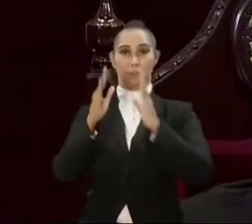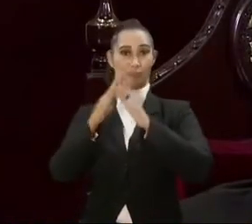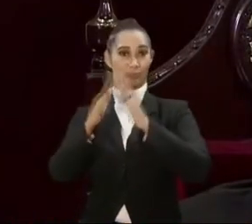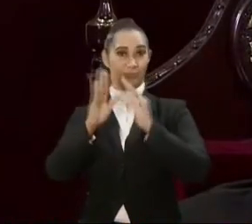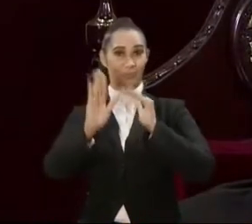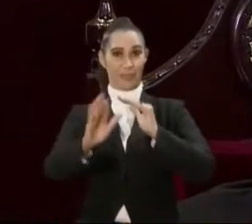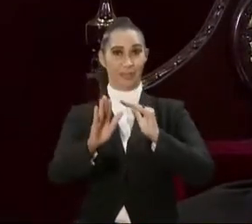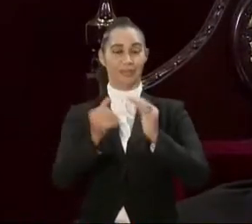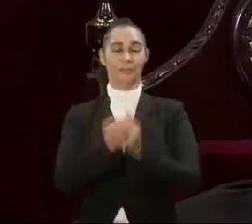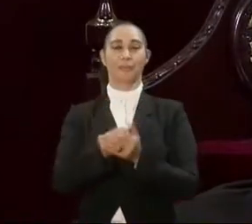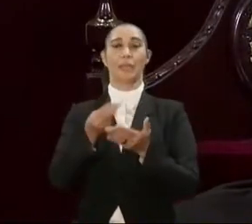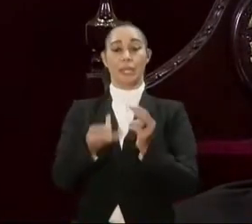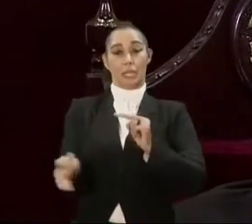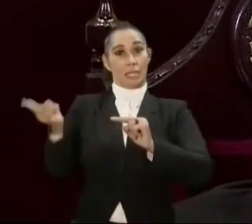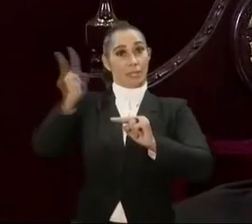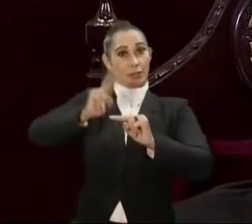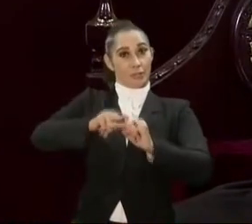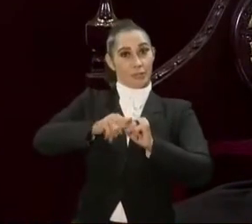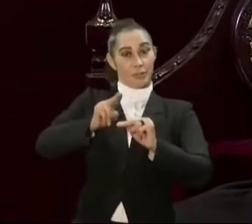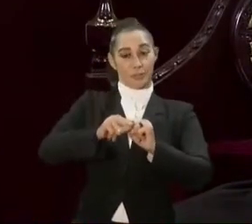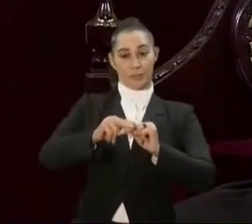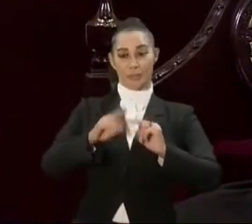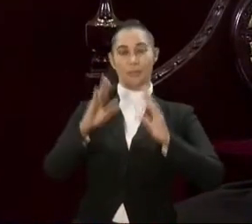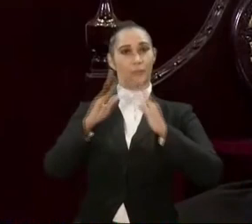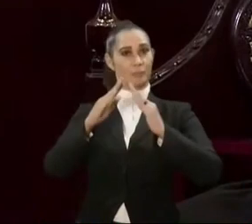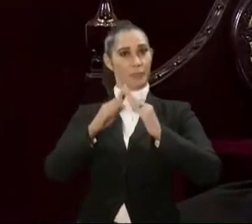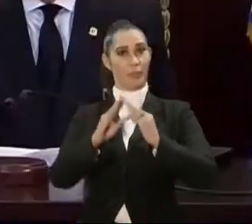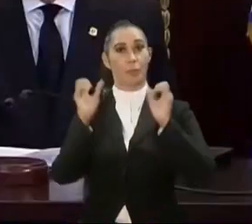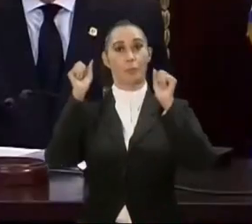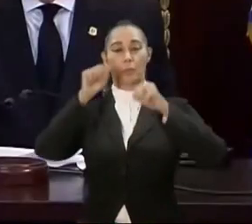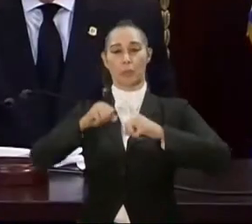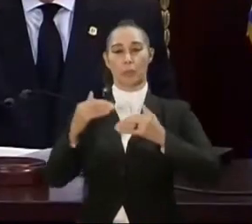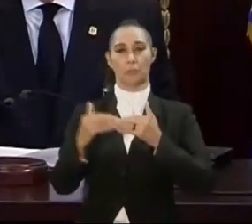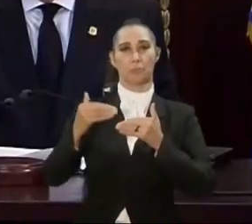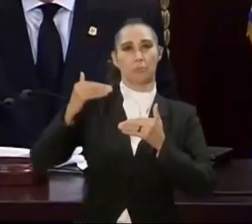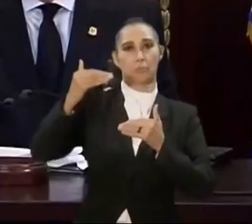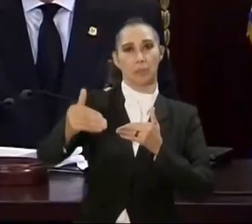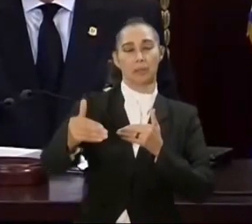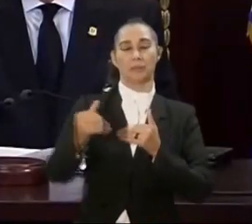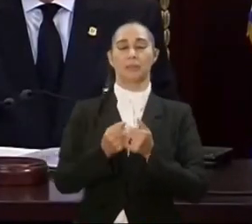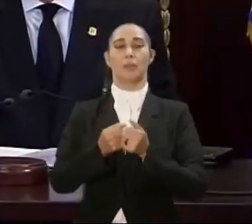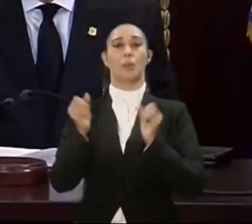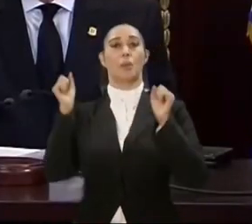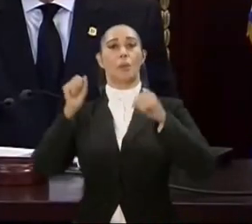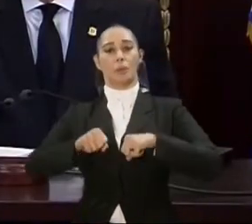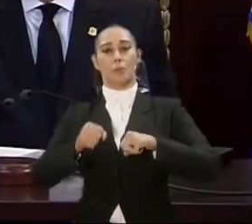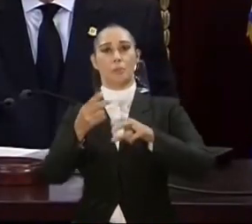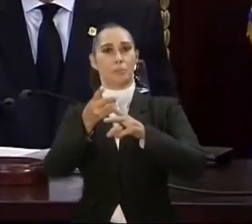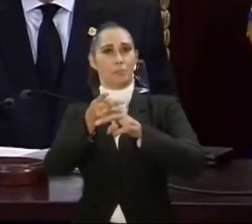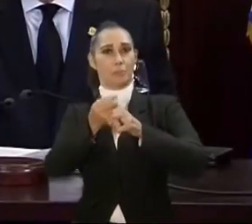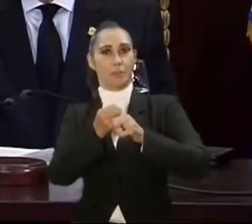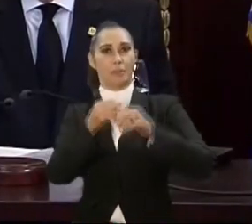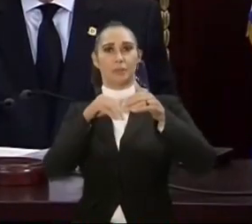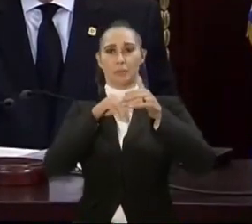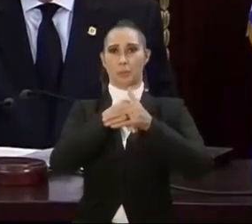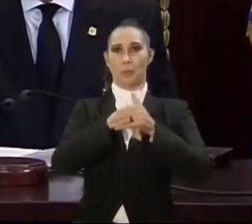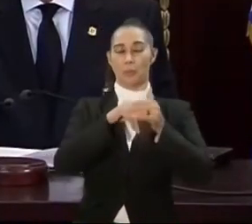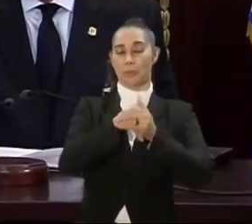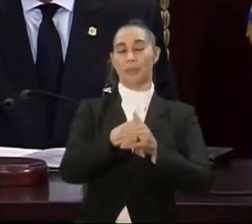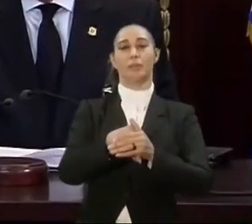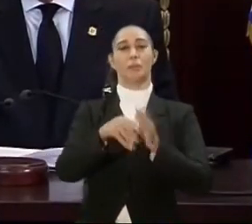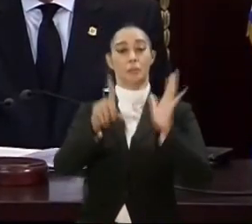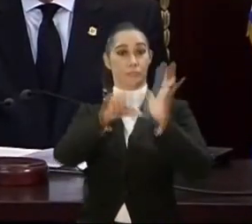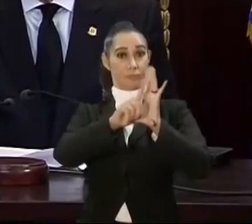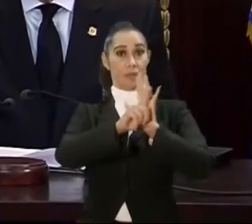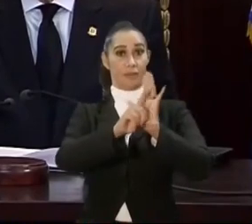vivienda, el incremento del valor de sus inmuebles, y podrán en lo adelante acceder al crédito formal de las